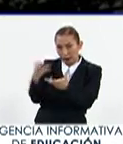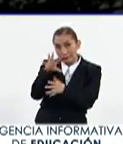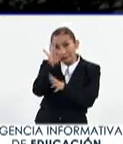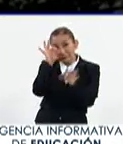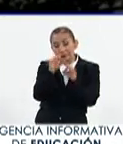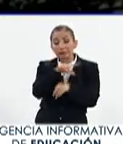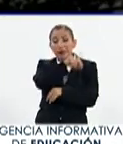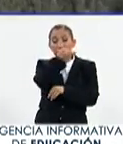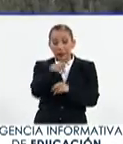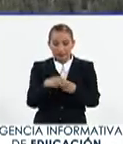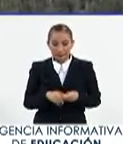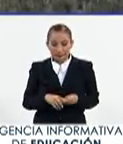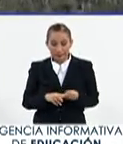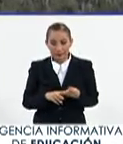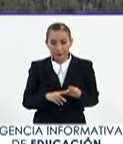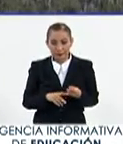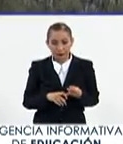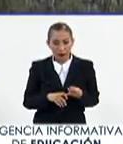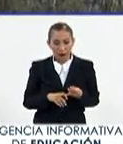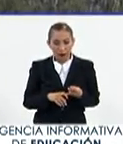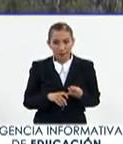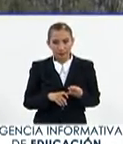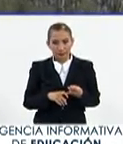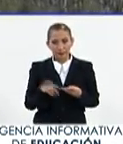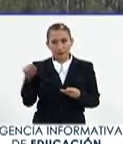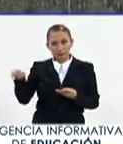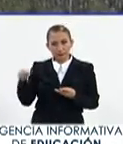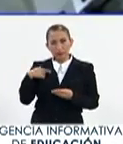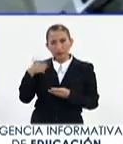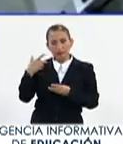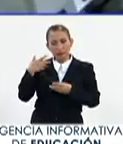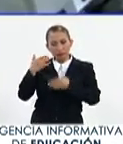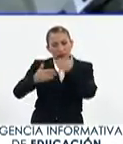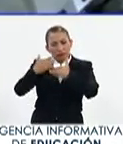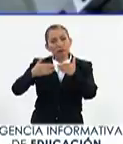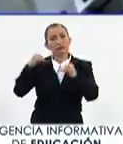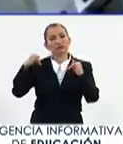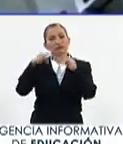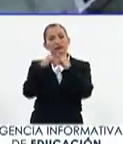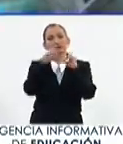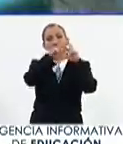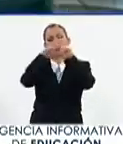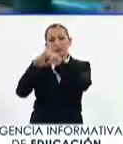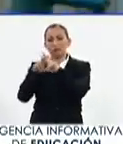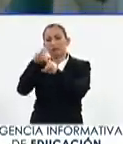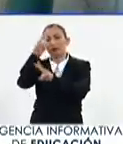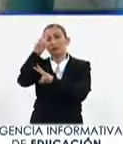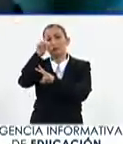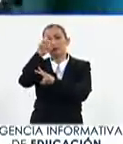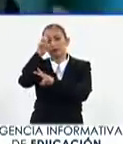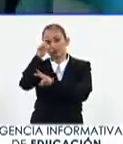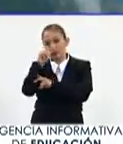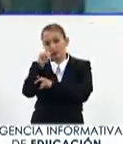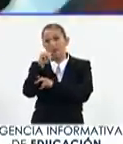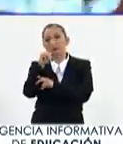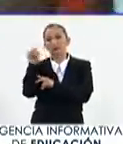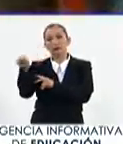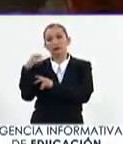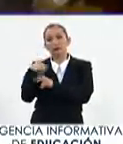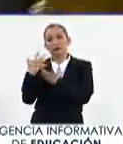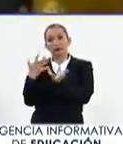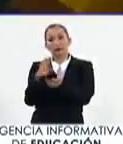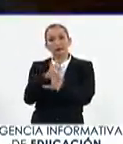Y posteriormente, pues ya junto con el desarrollo del Instituto de Astronomía de la UNAM, pues se